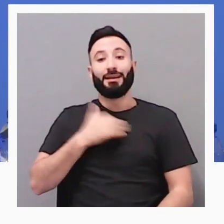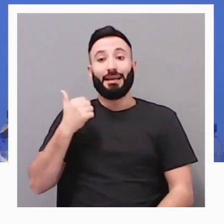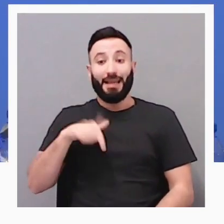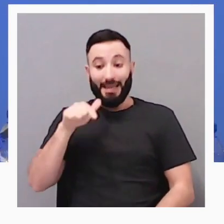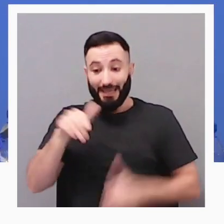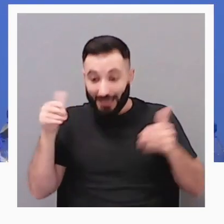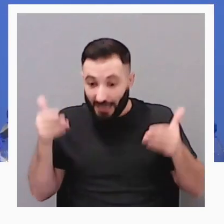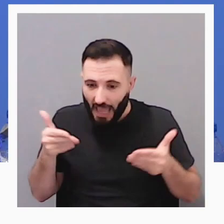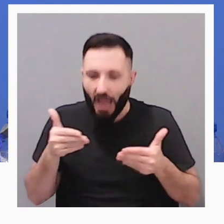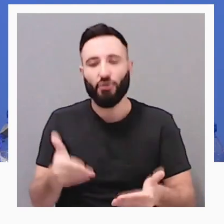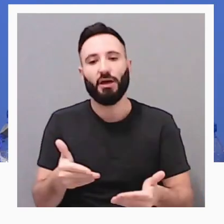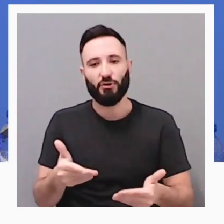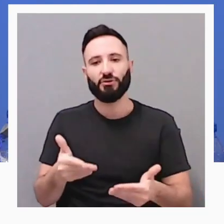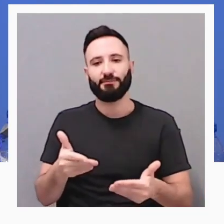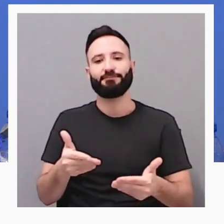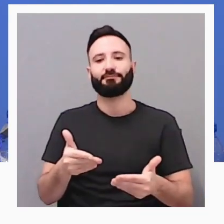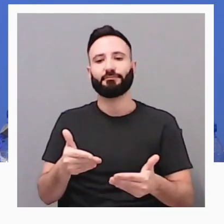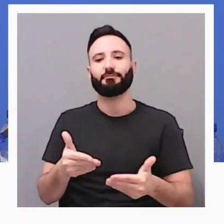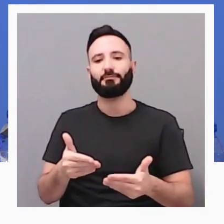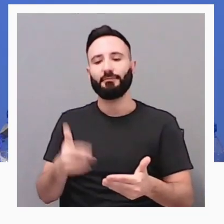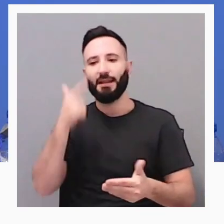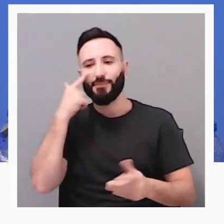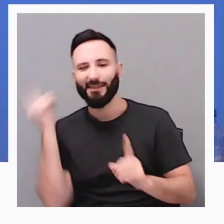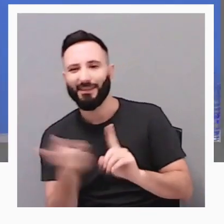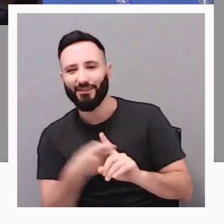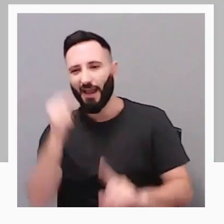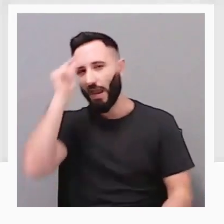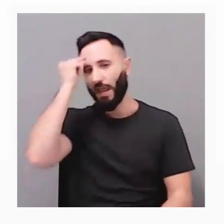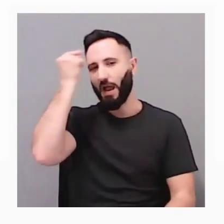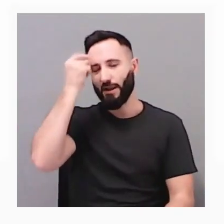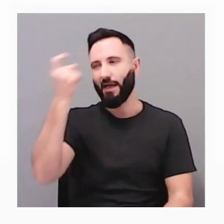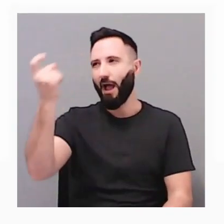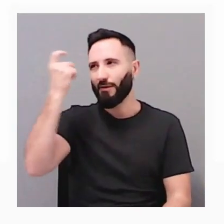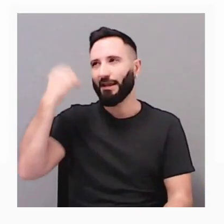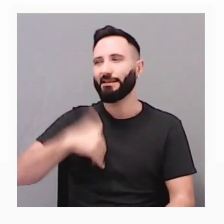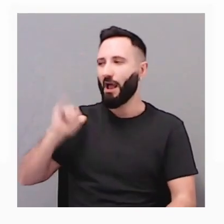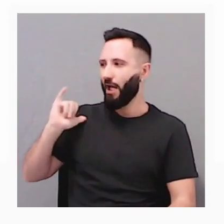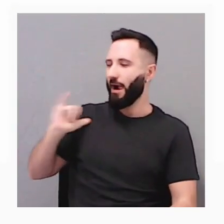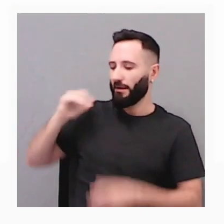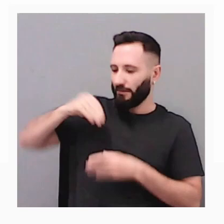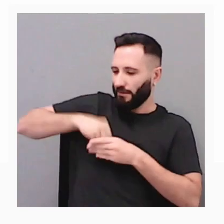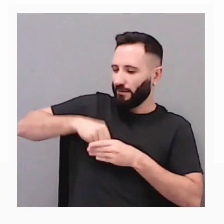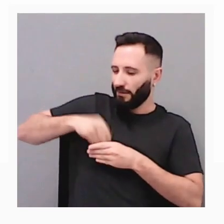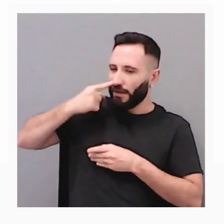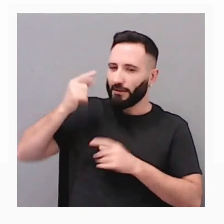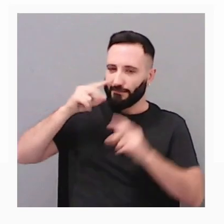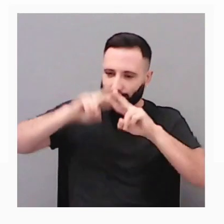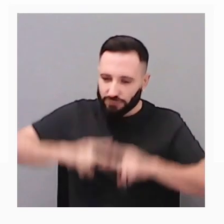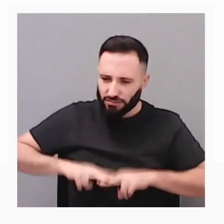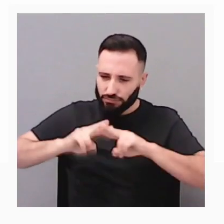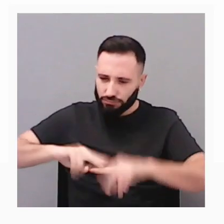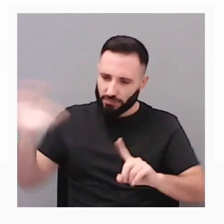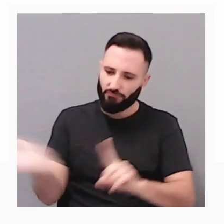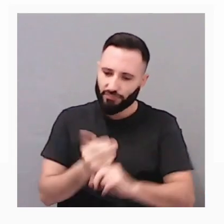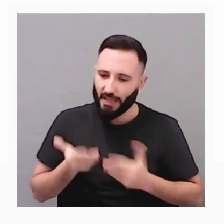también a identificar, a ver y desarrollar esas habilidades que el alumnado ya trae y, algo muy importante, hacer